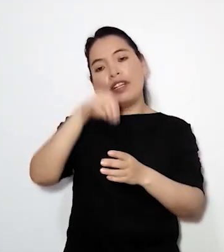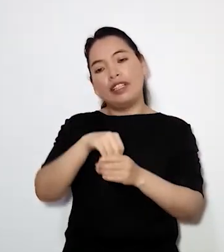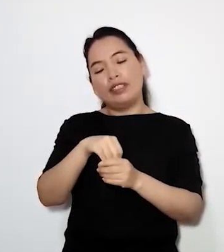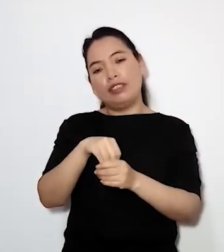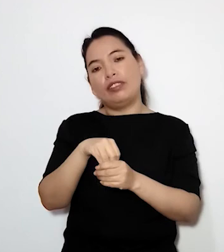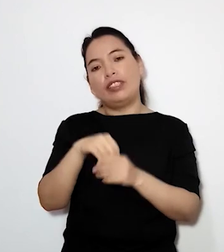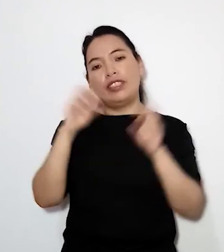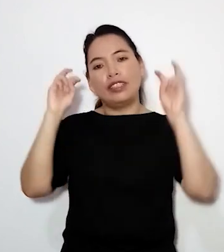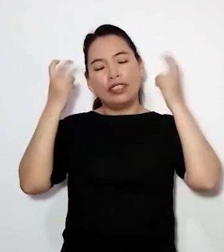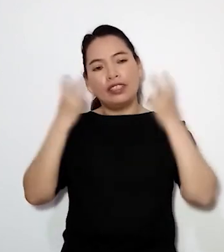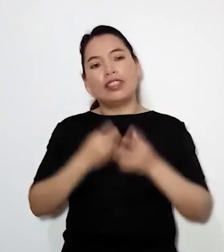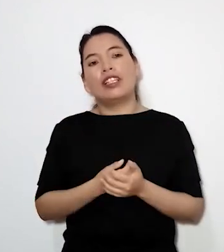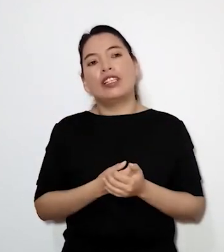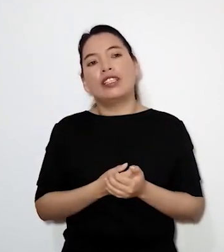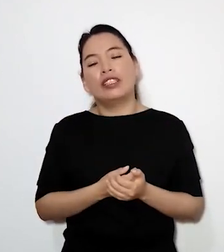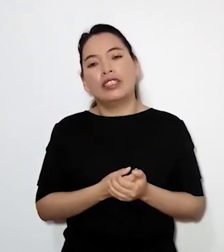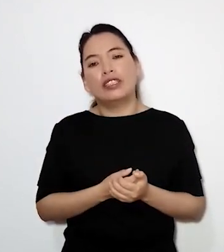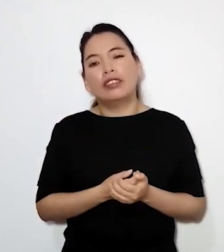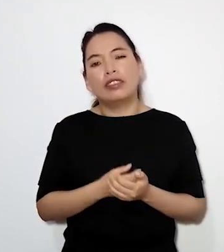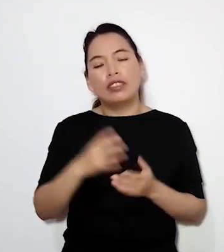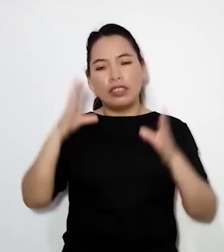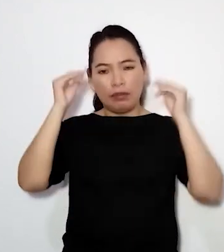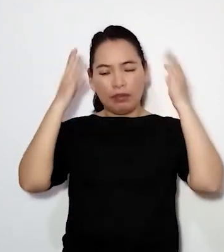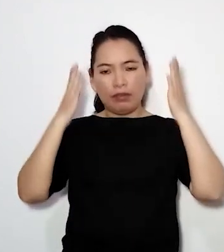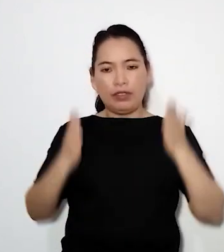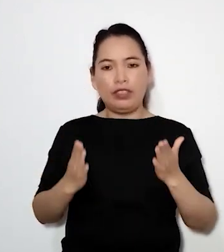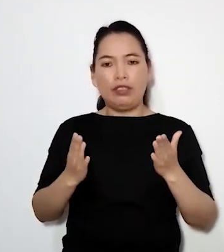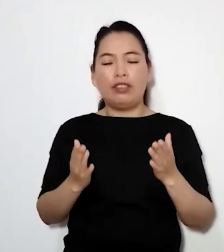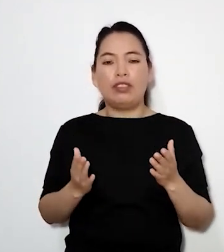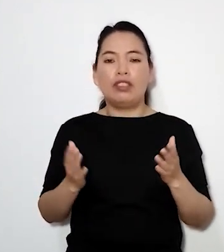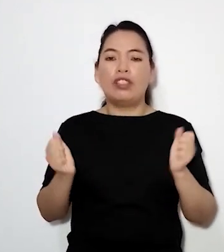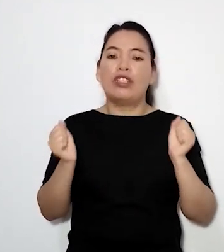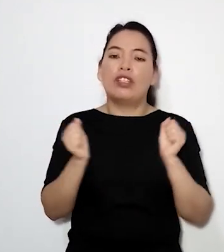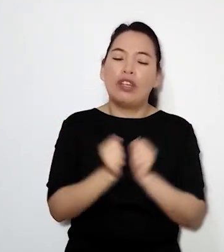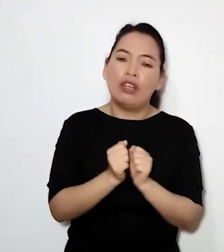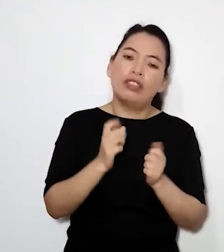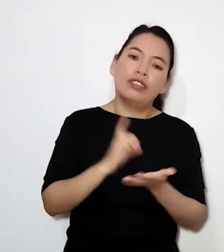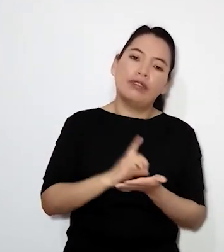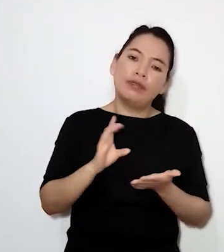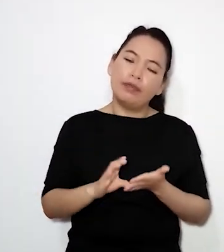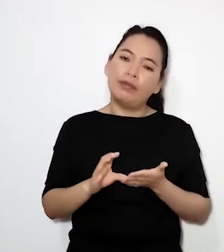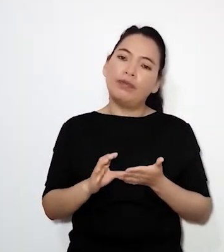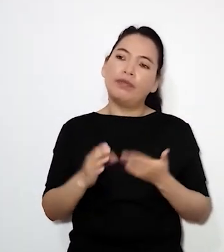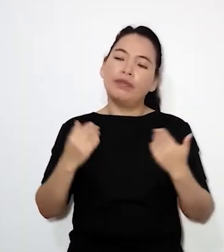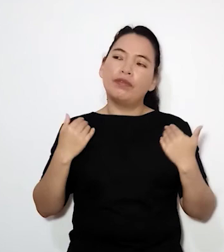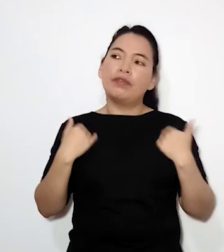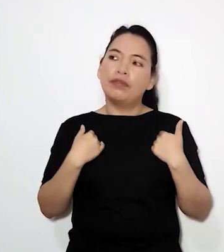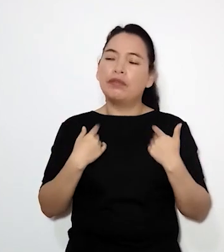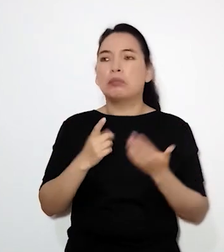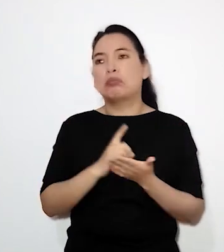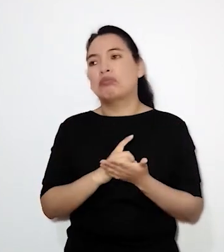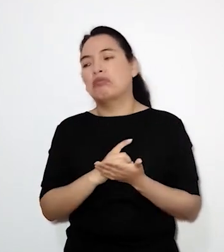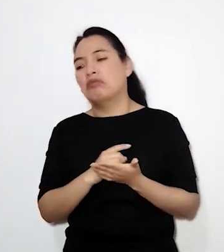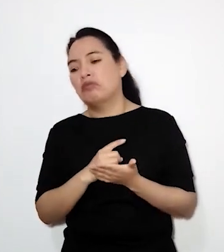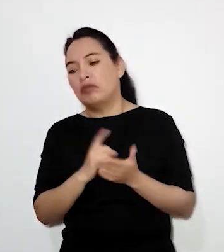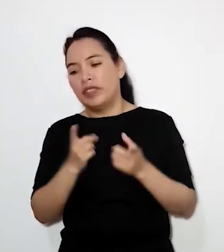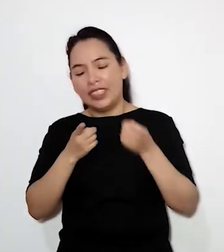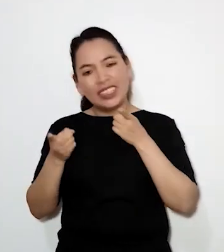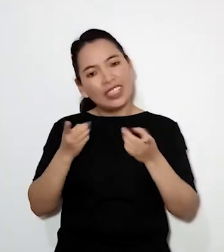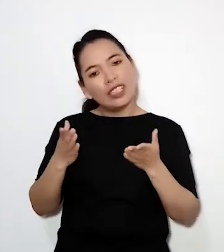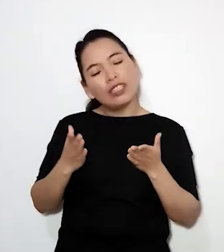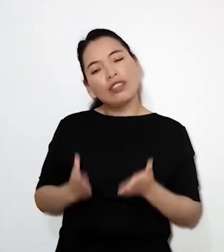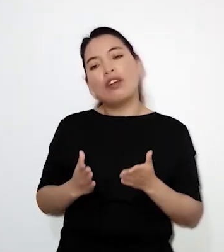de docentes con discapacidad, de directivas, directivos, actores educativos